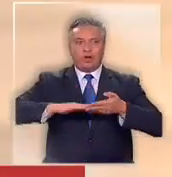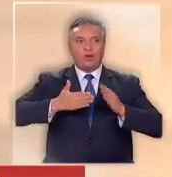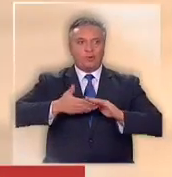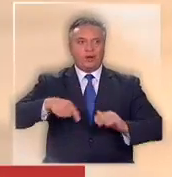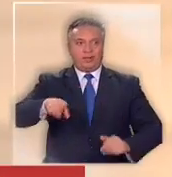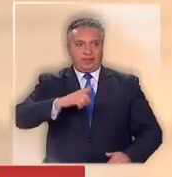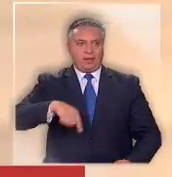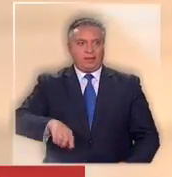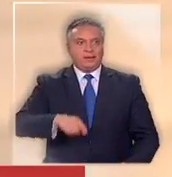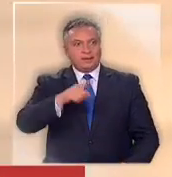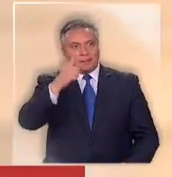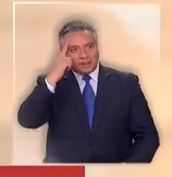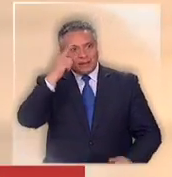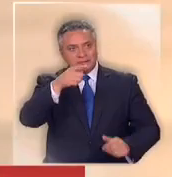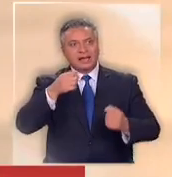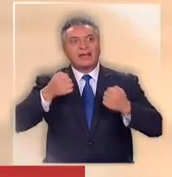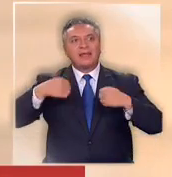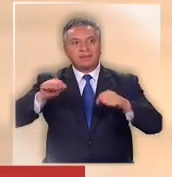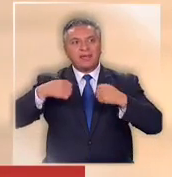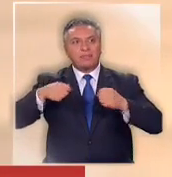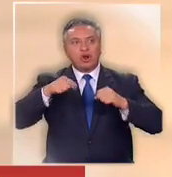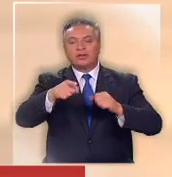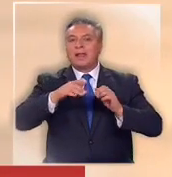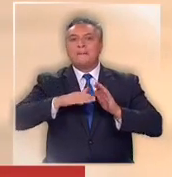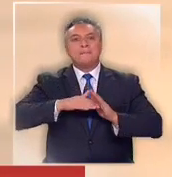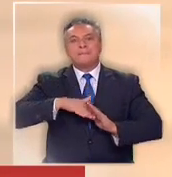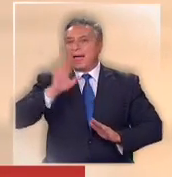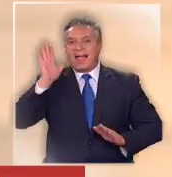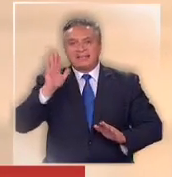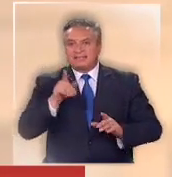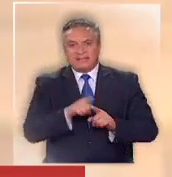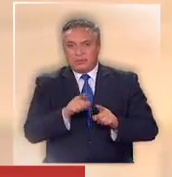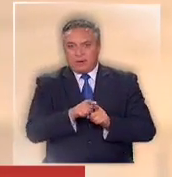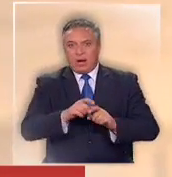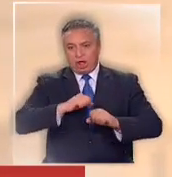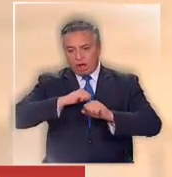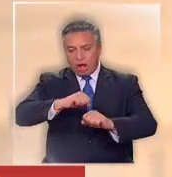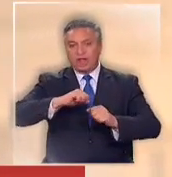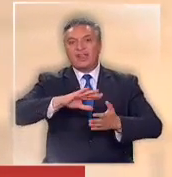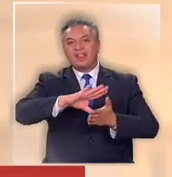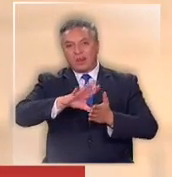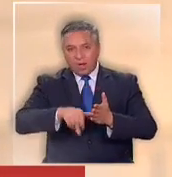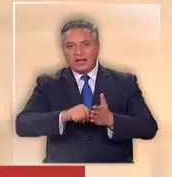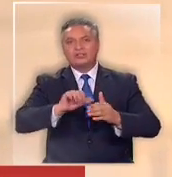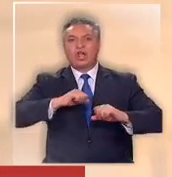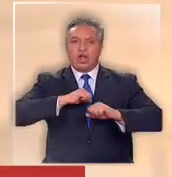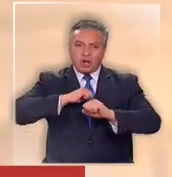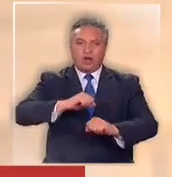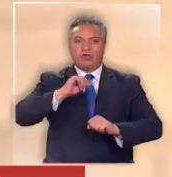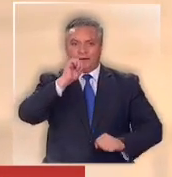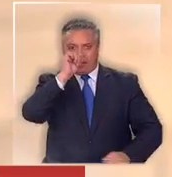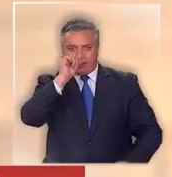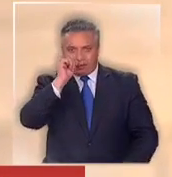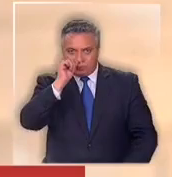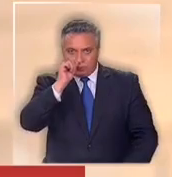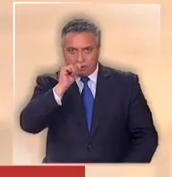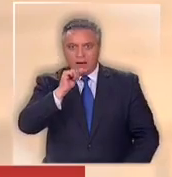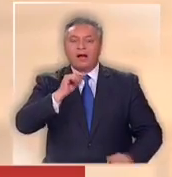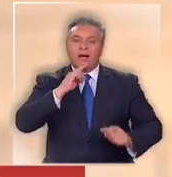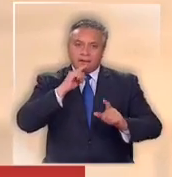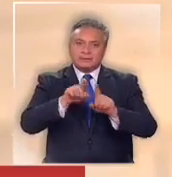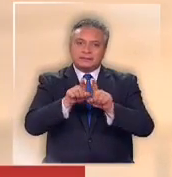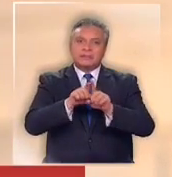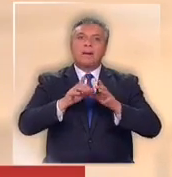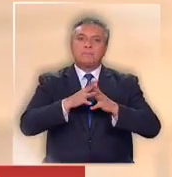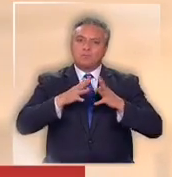que el deporte debe ser una de las armas más eficaces contra la delincuencia, contra la drogadicción y contra muchos de los